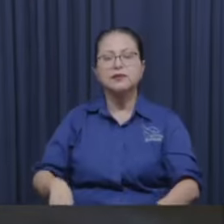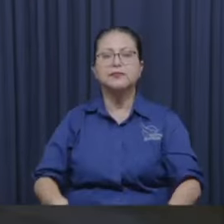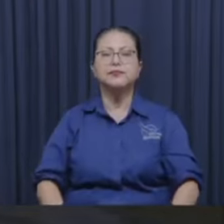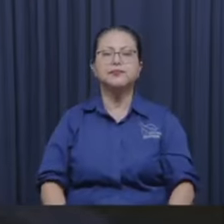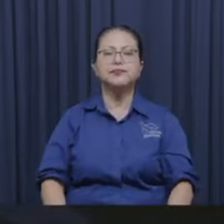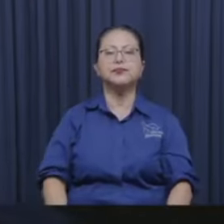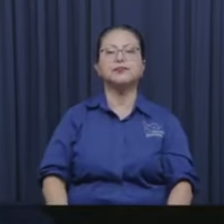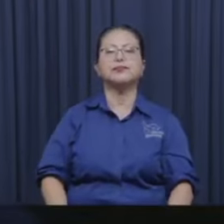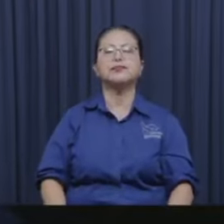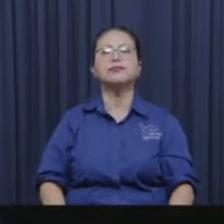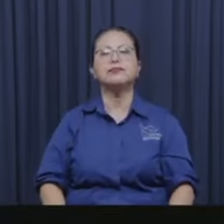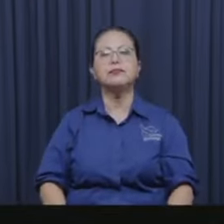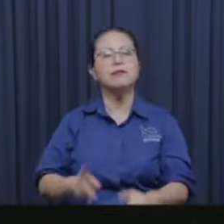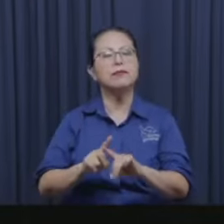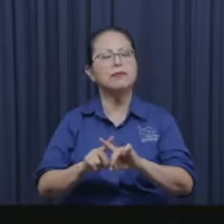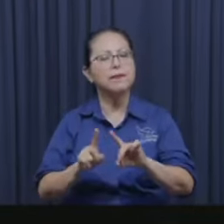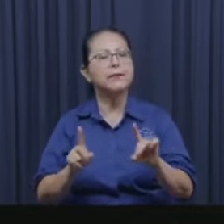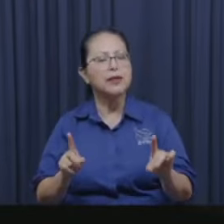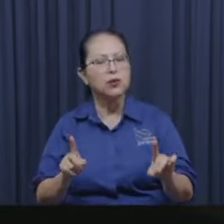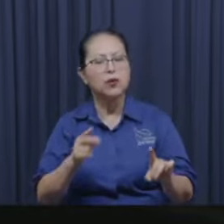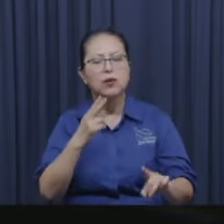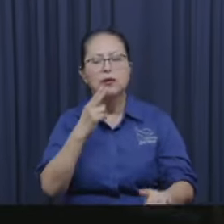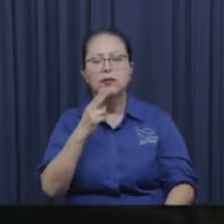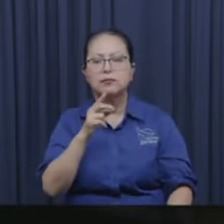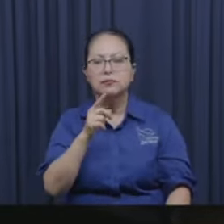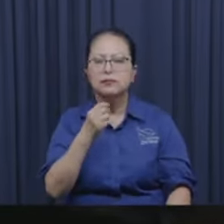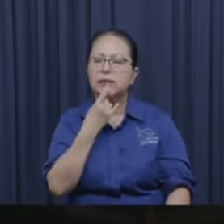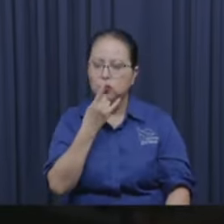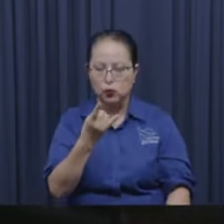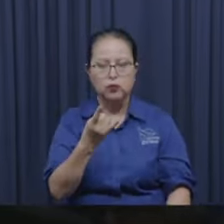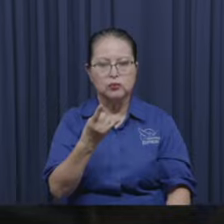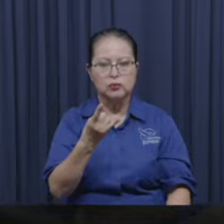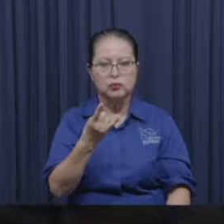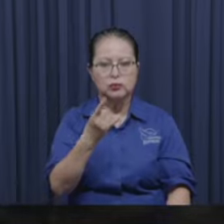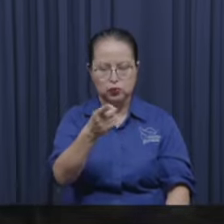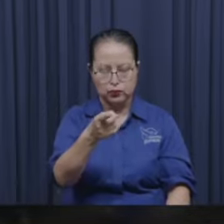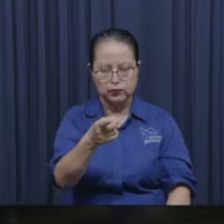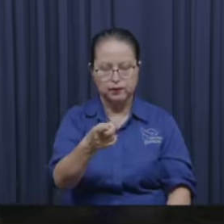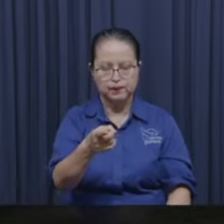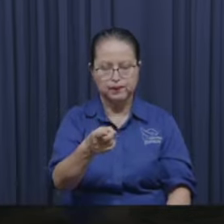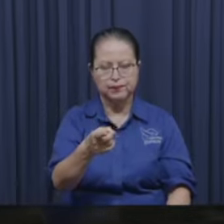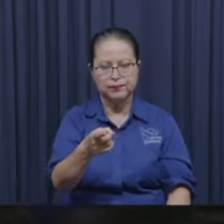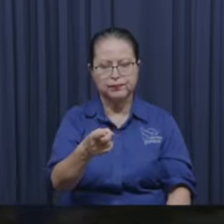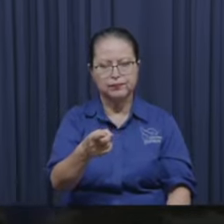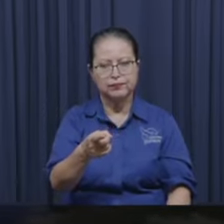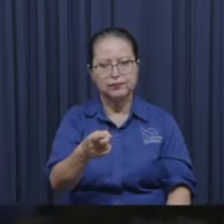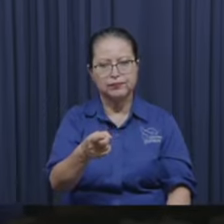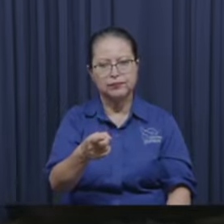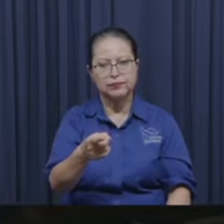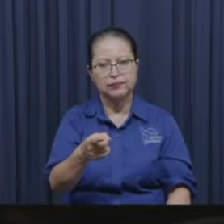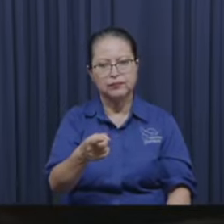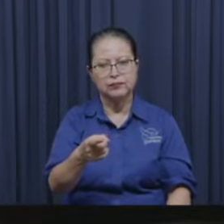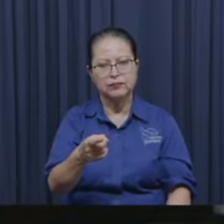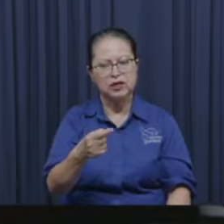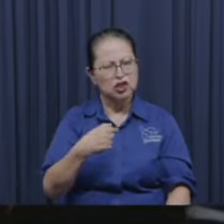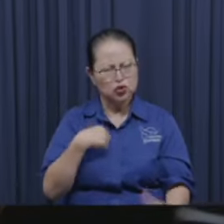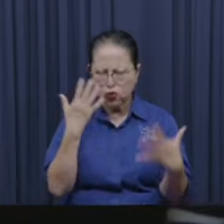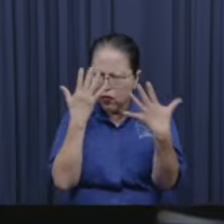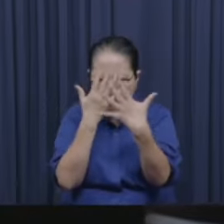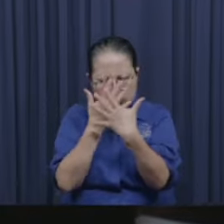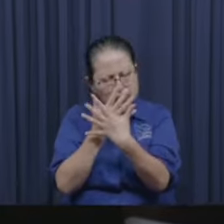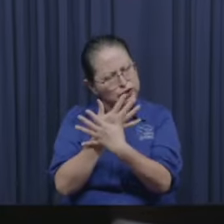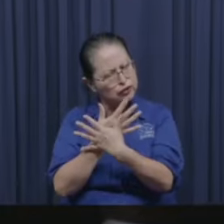todos pero hermano Discúlpeme será utópico lo que yo estoy pensando será una